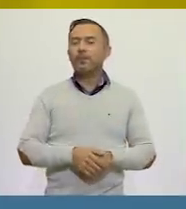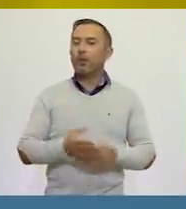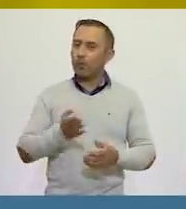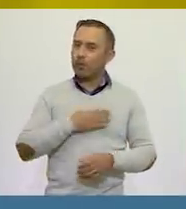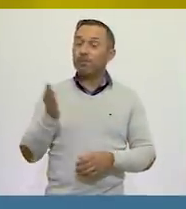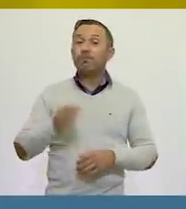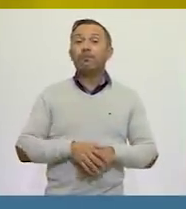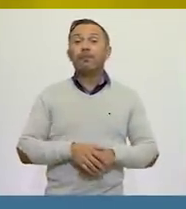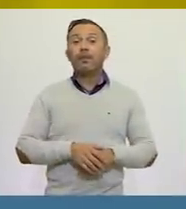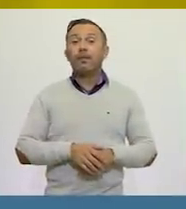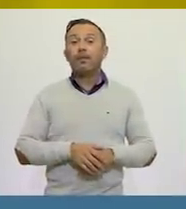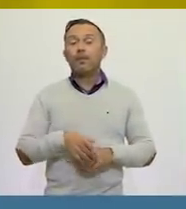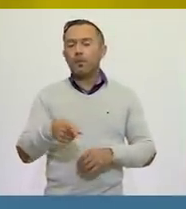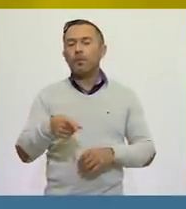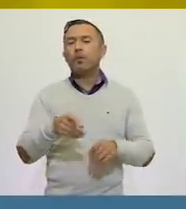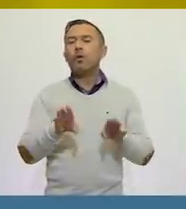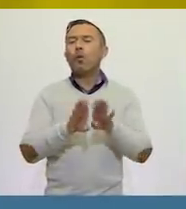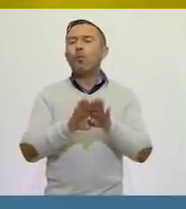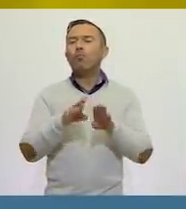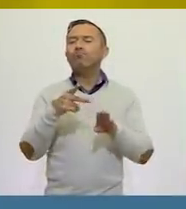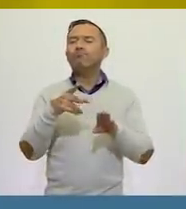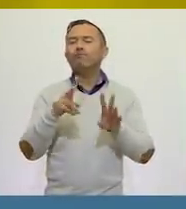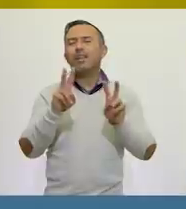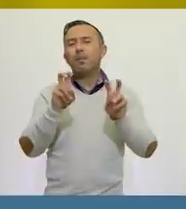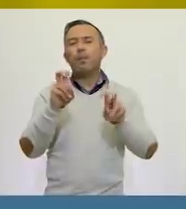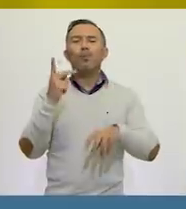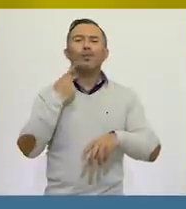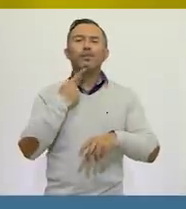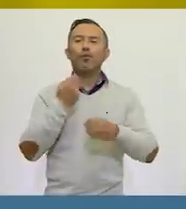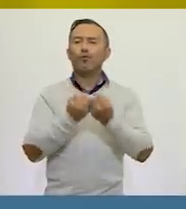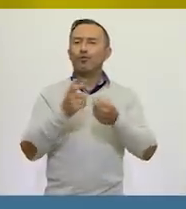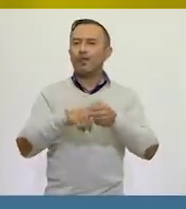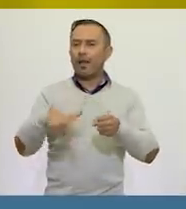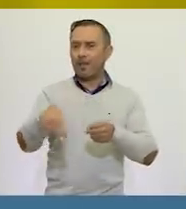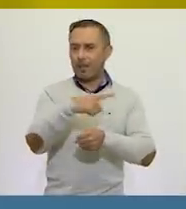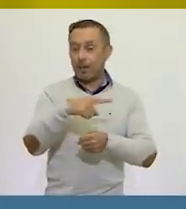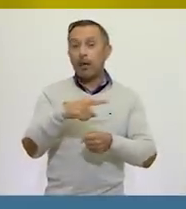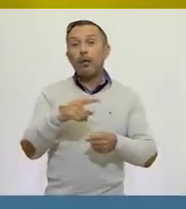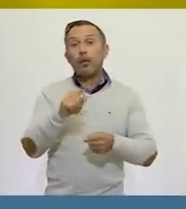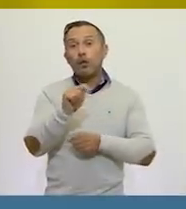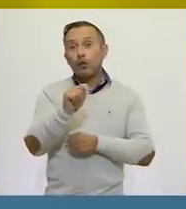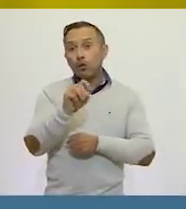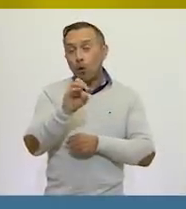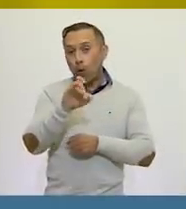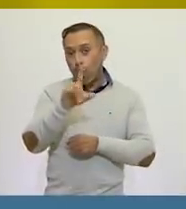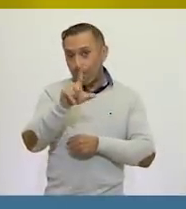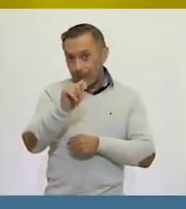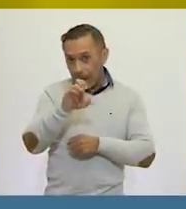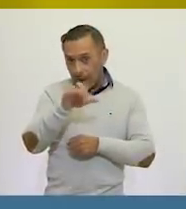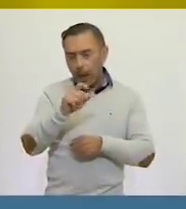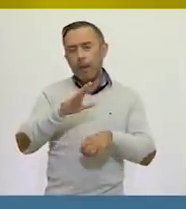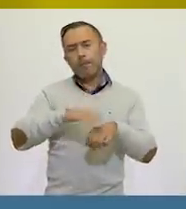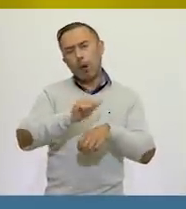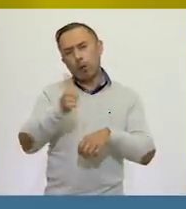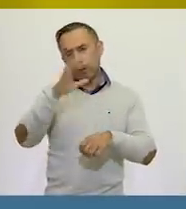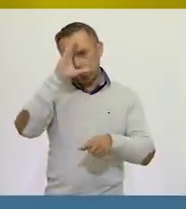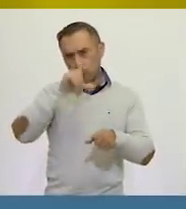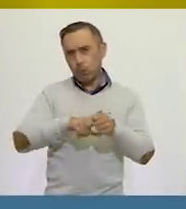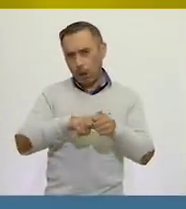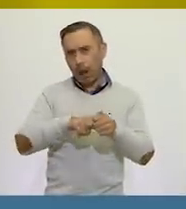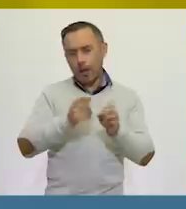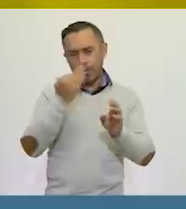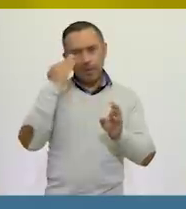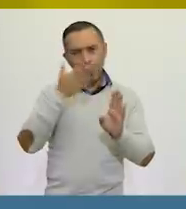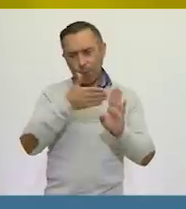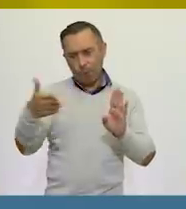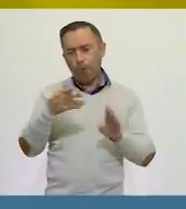en relación a su organización política y social, los toltecas, como otras culturas del posclásico, fueron un pueblo que le